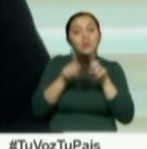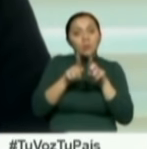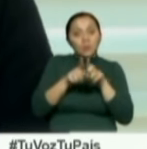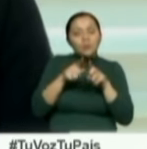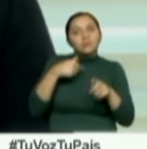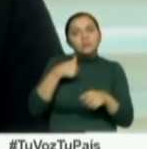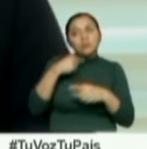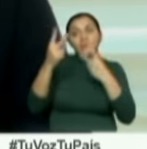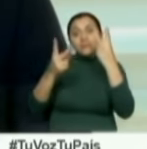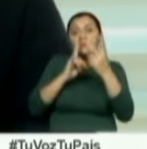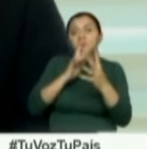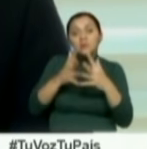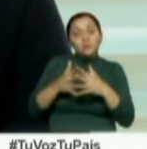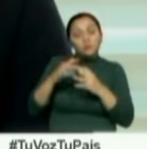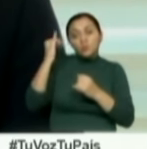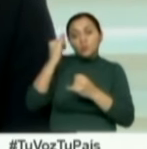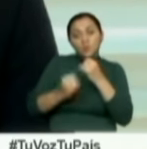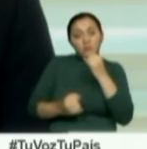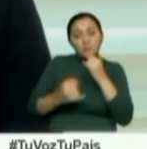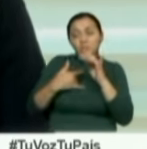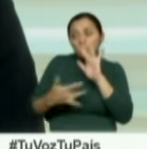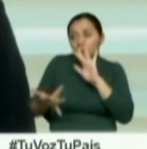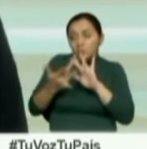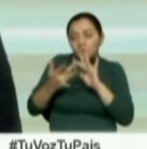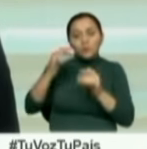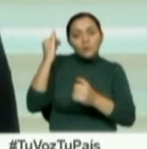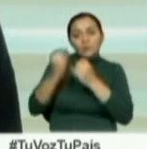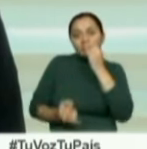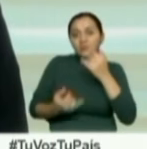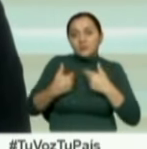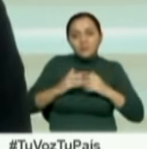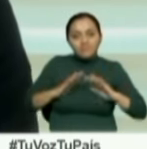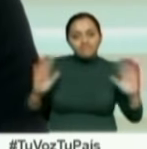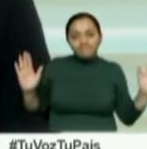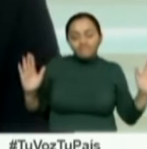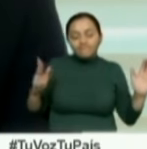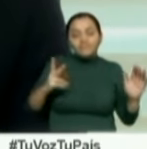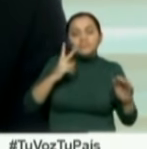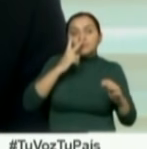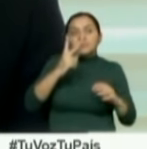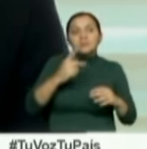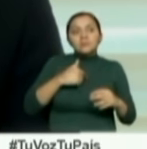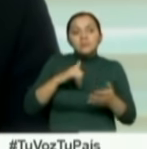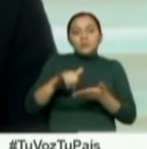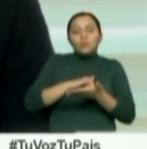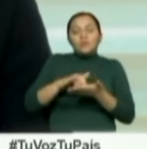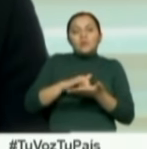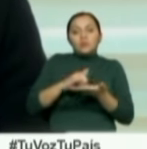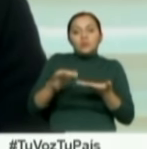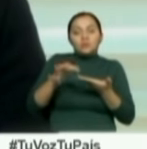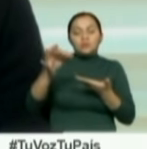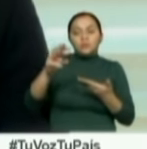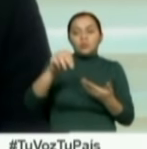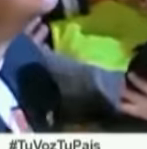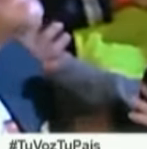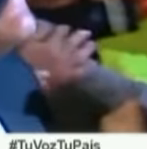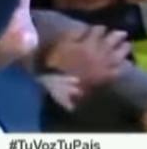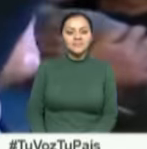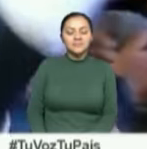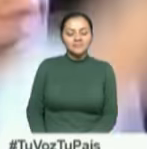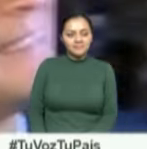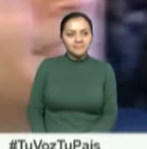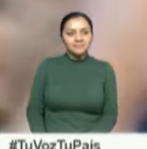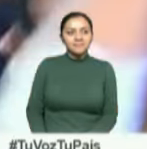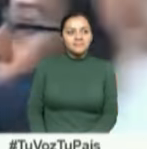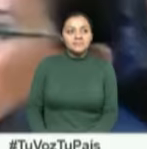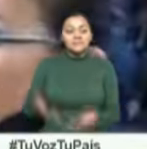última visita a Estados Unidos y mi último contacto con la comunidad particularmente de Nueva York, New Jersey y Connecticut.